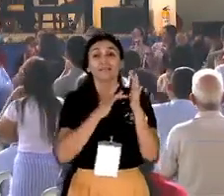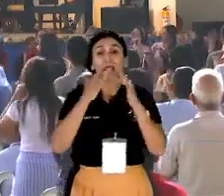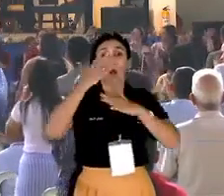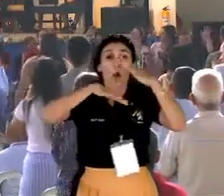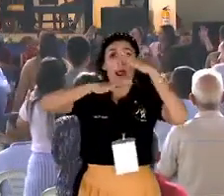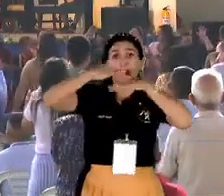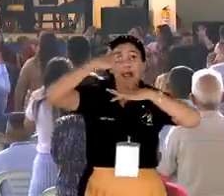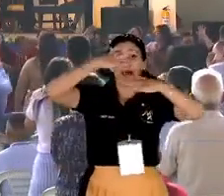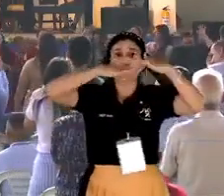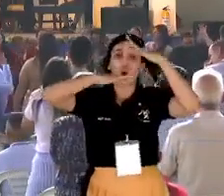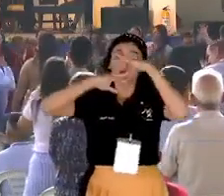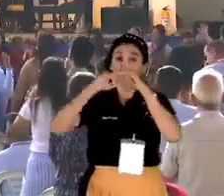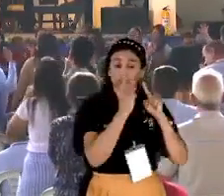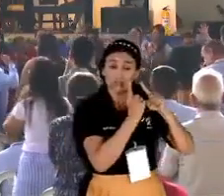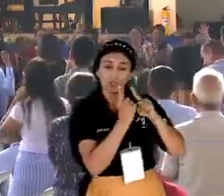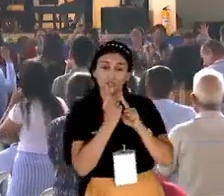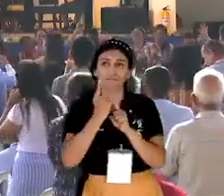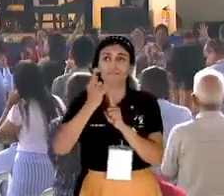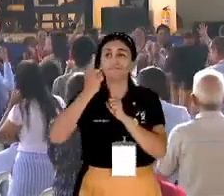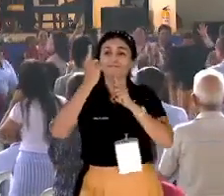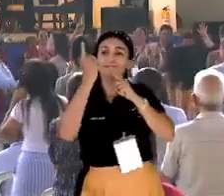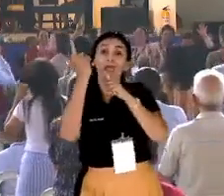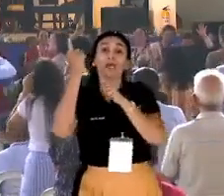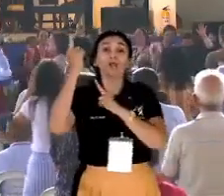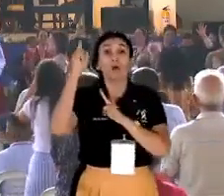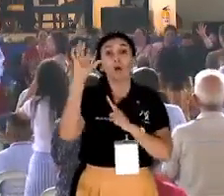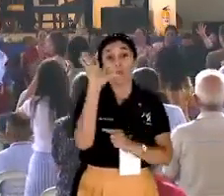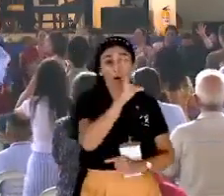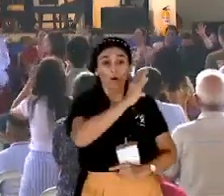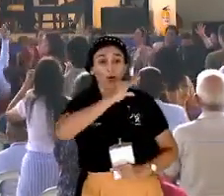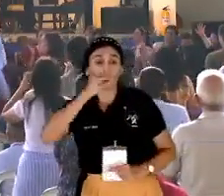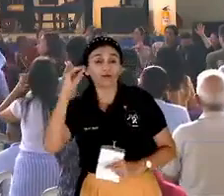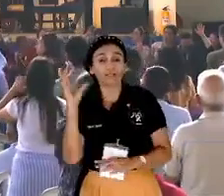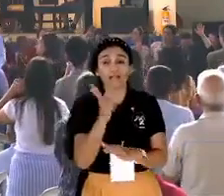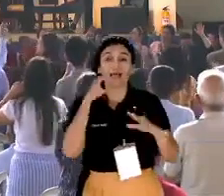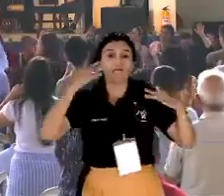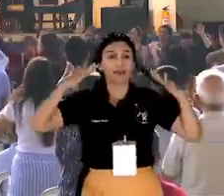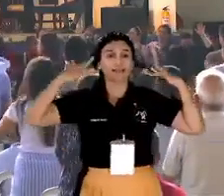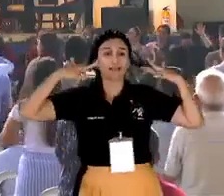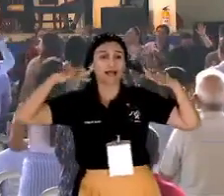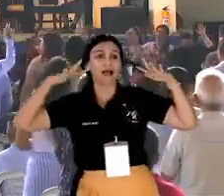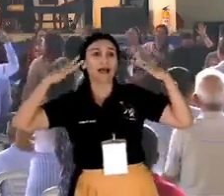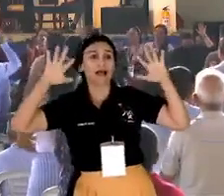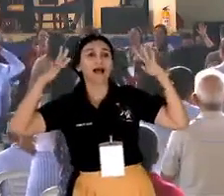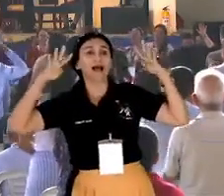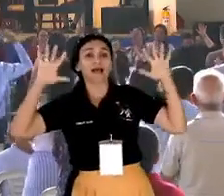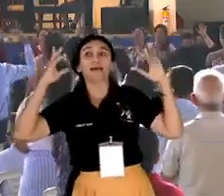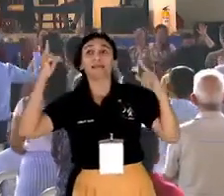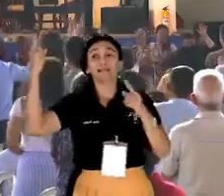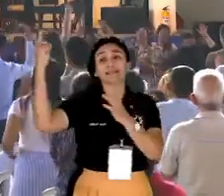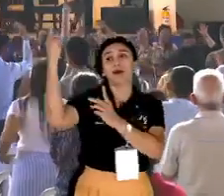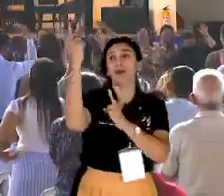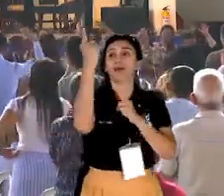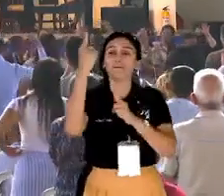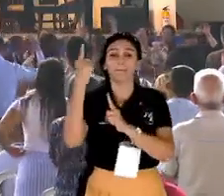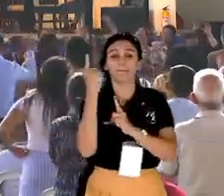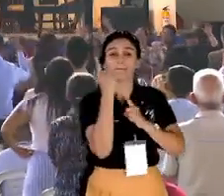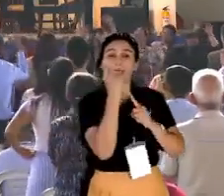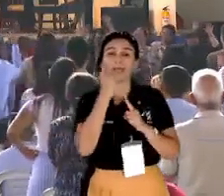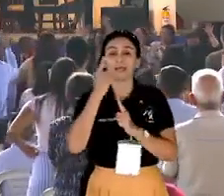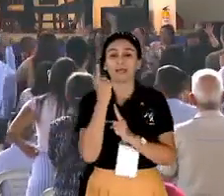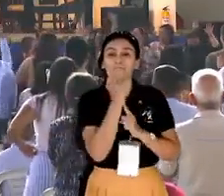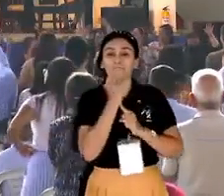Se los queremos, sí. Y todos reunidos en la fiesta, es Cristo que va